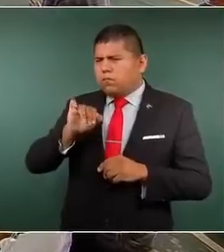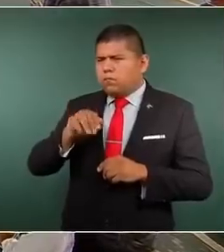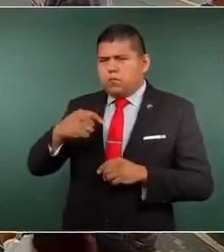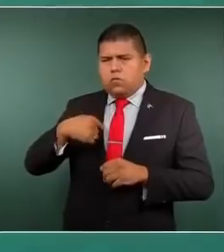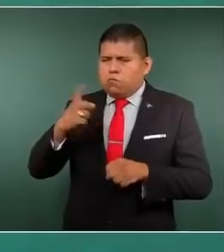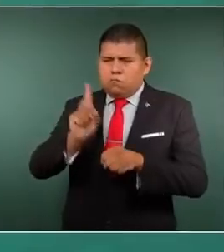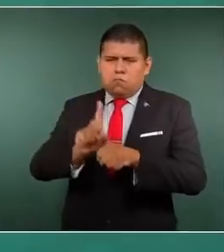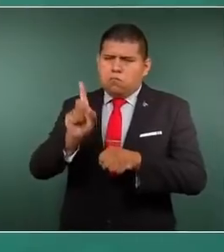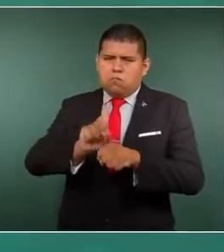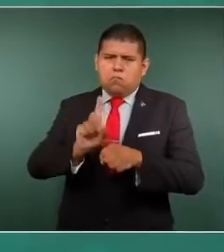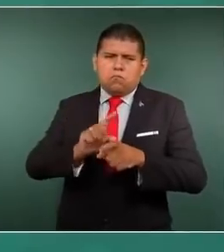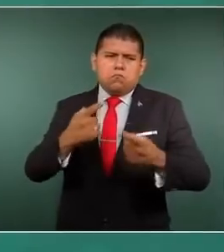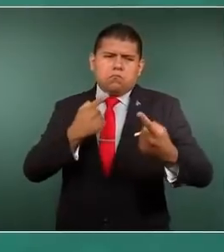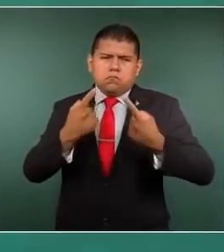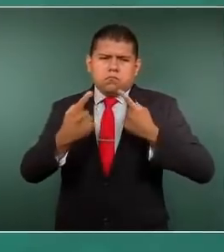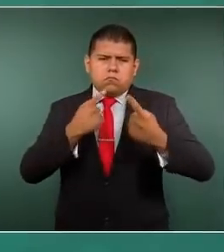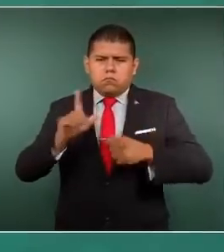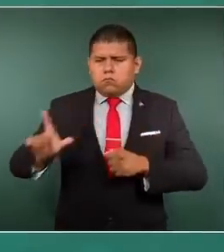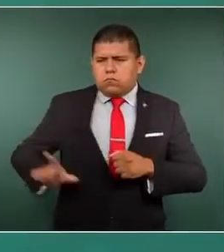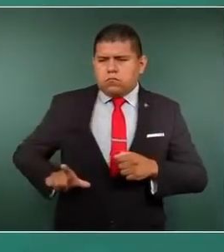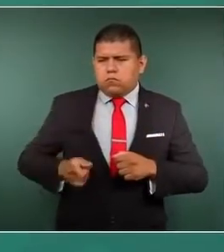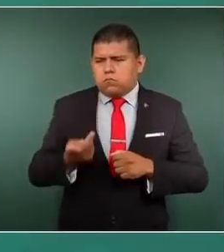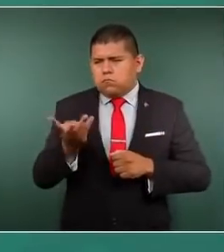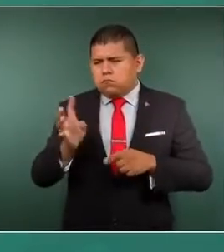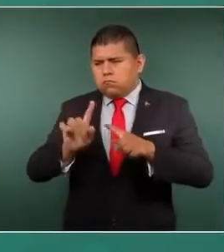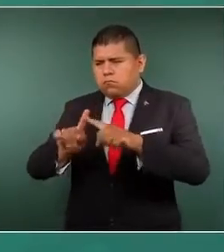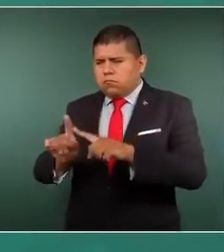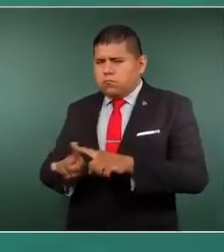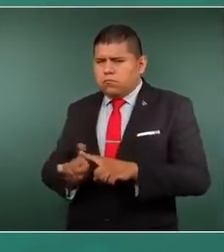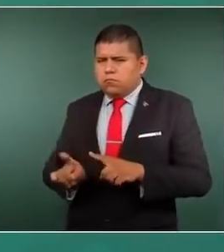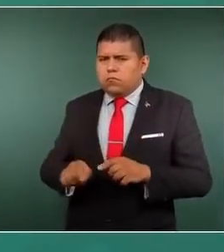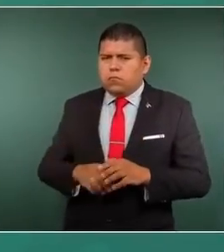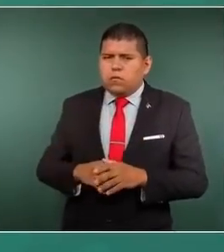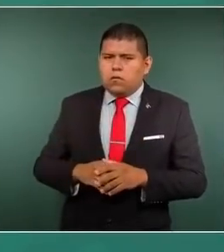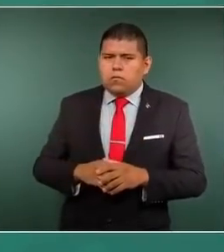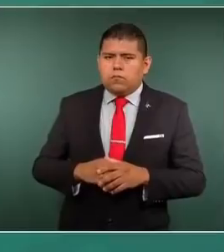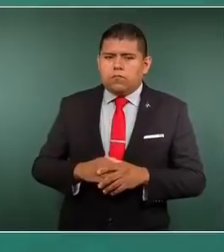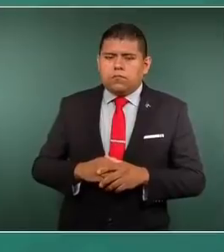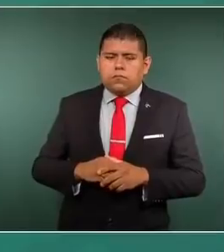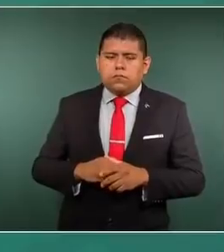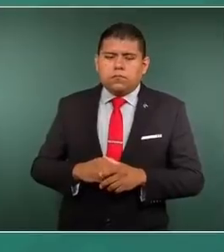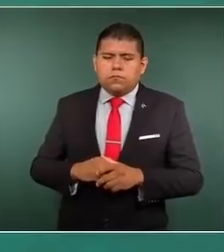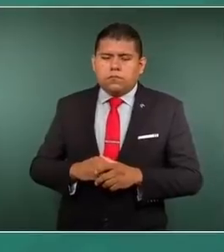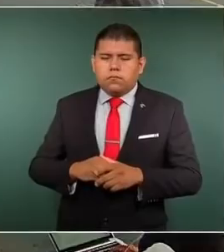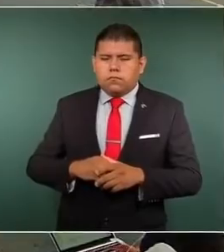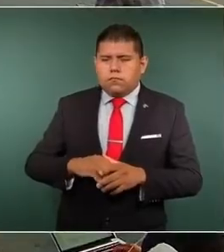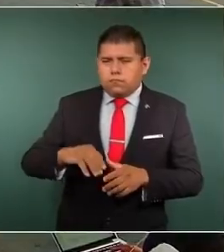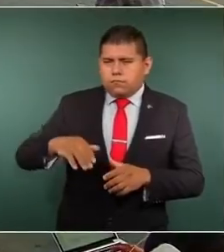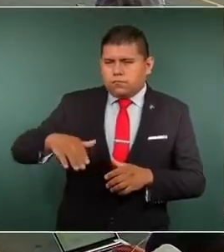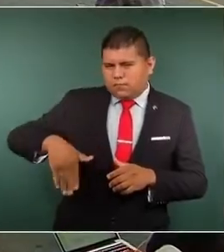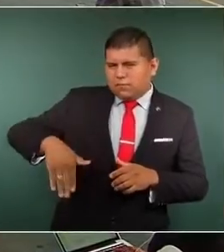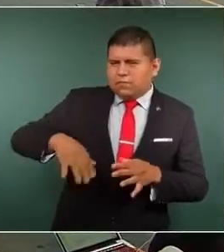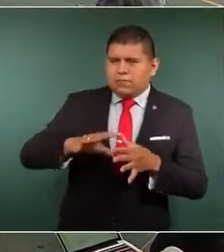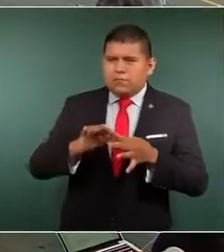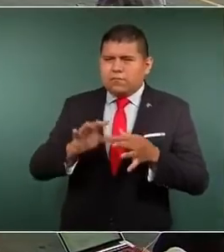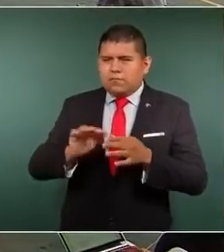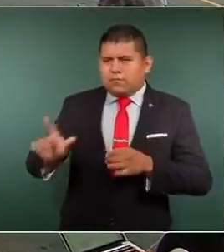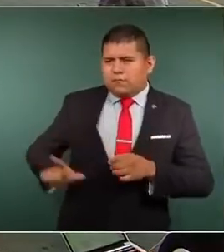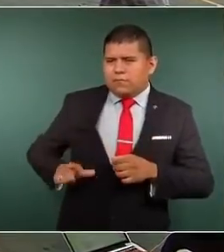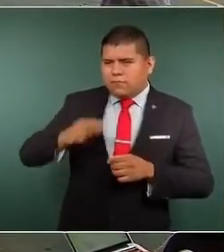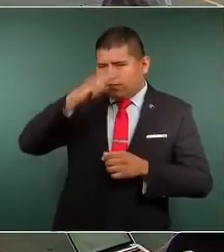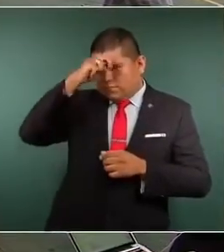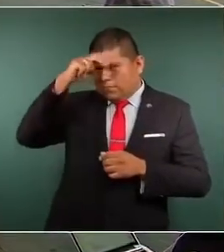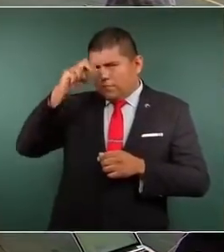diálogo con gobernadores ahora lo estoy haciendo el gobernador de